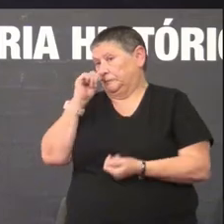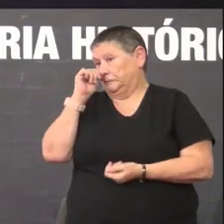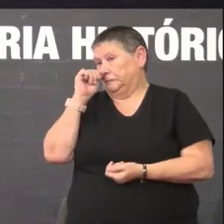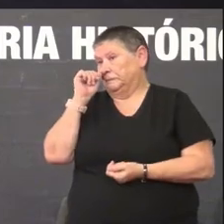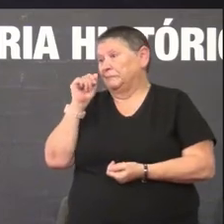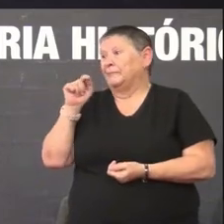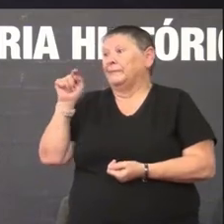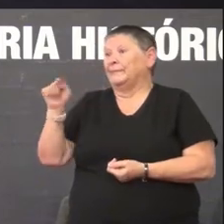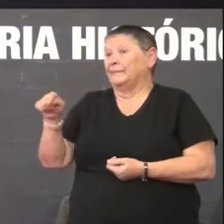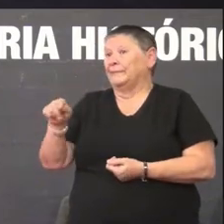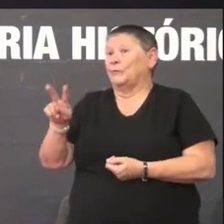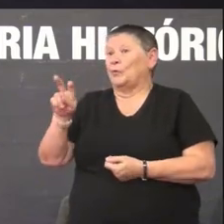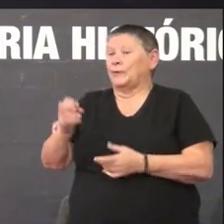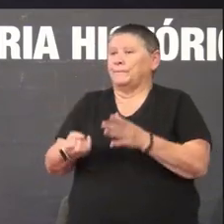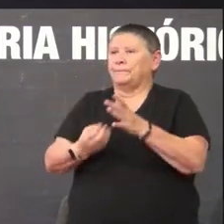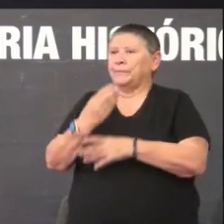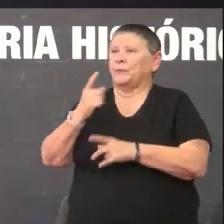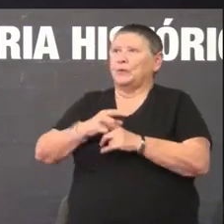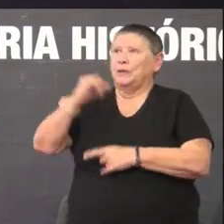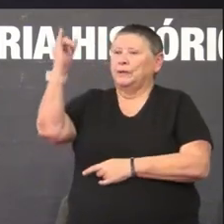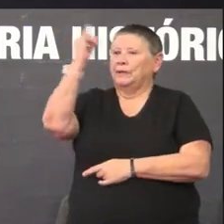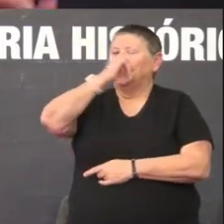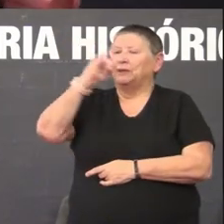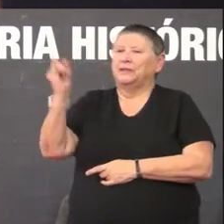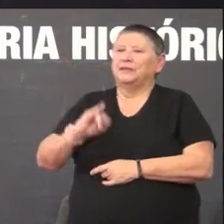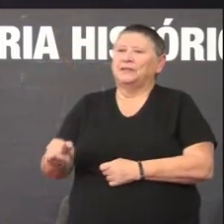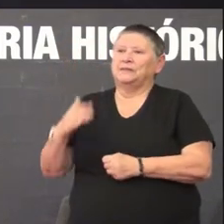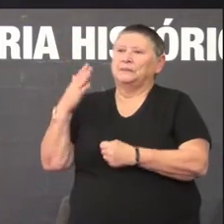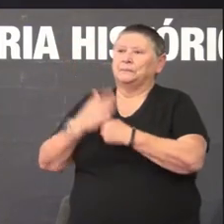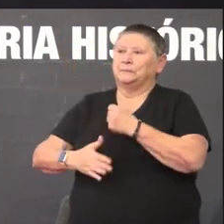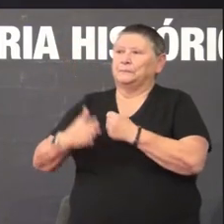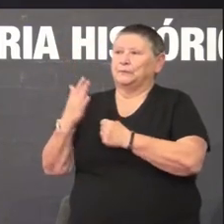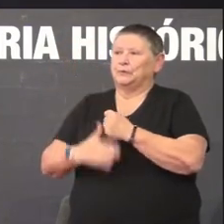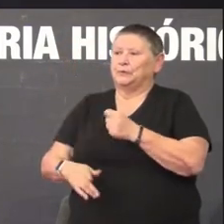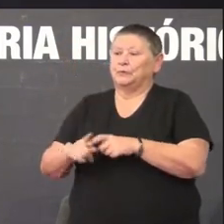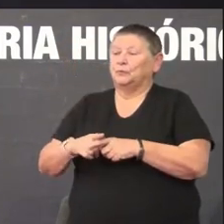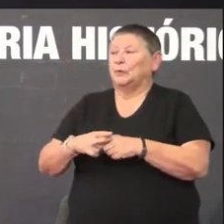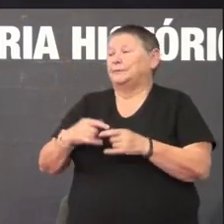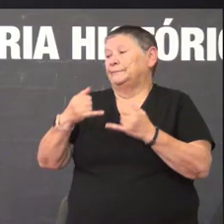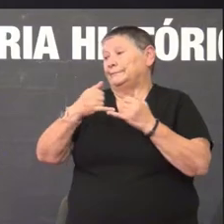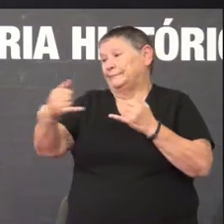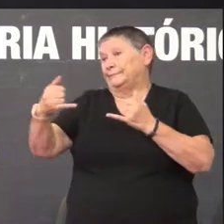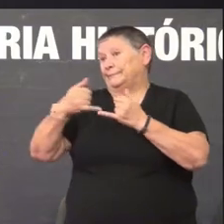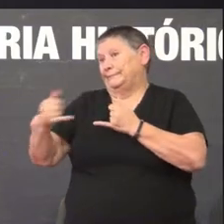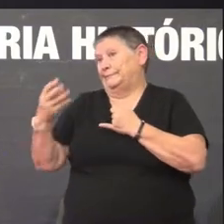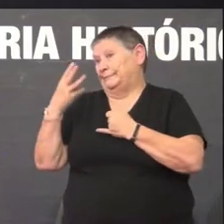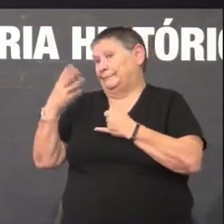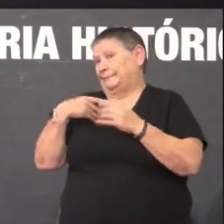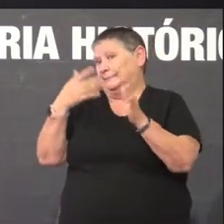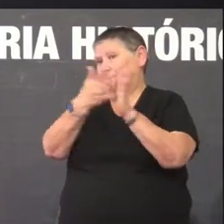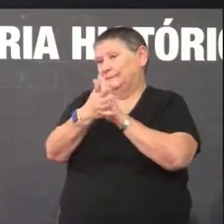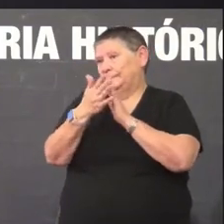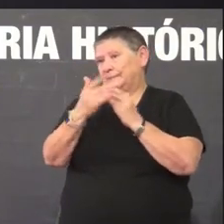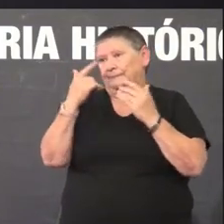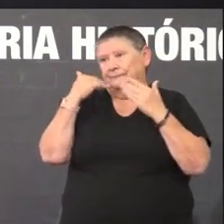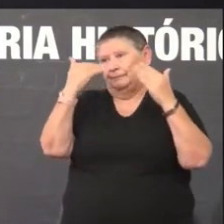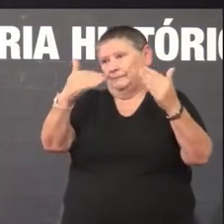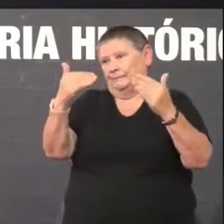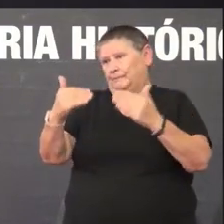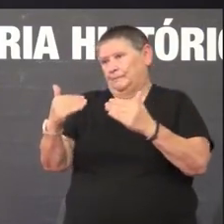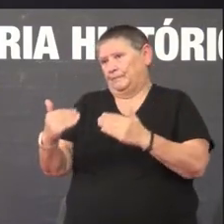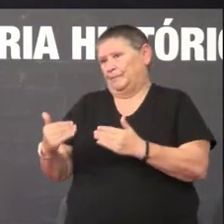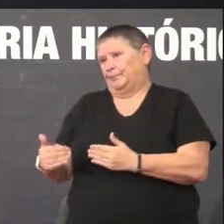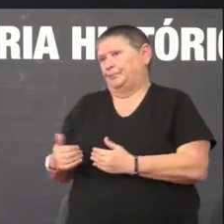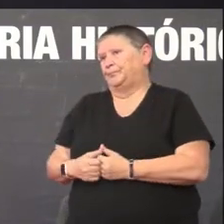produce nuevamente un tema de crisis de petróleo, por seguir en tres líneas, ¿eh? Que que es a las que me voy a centrar para